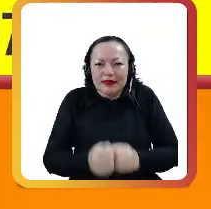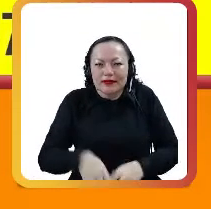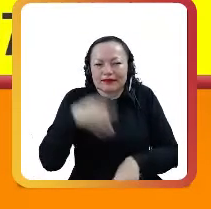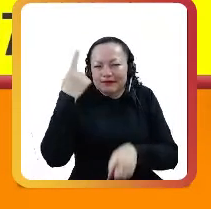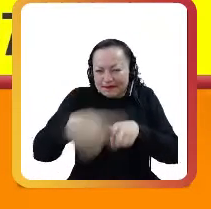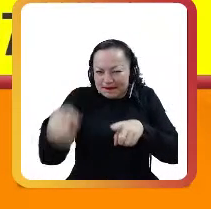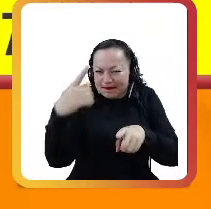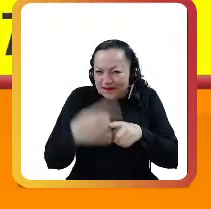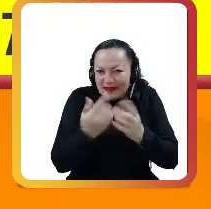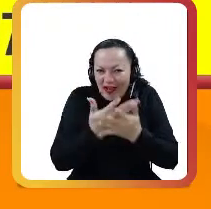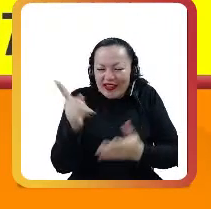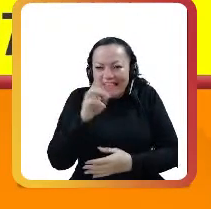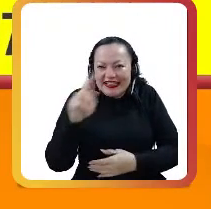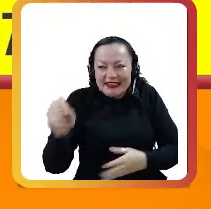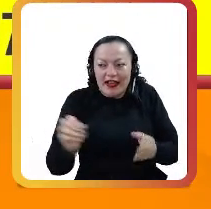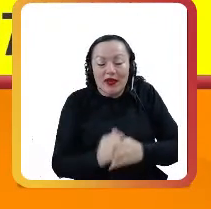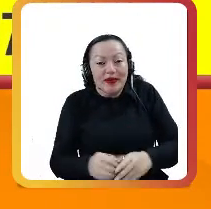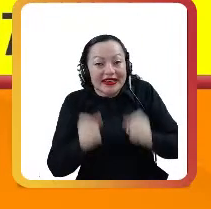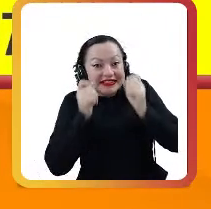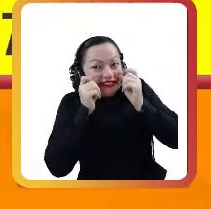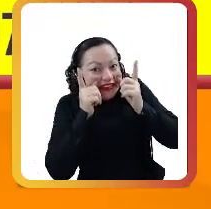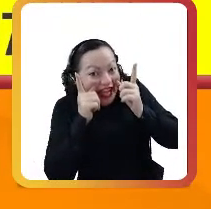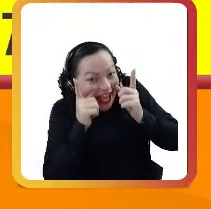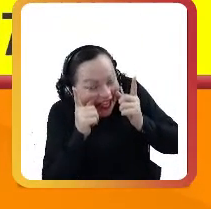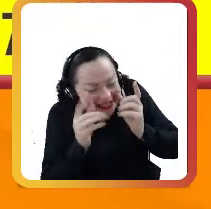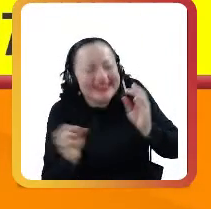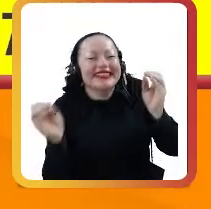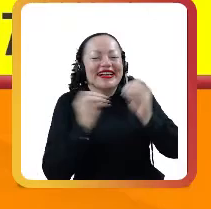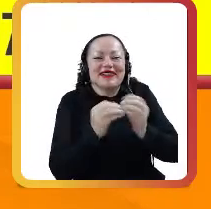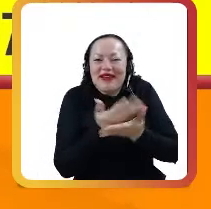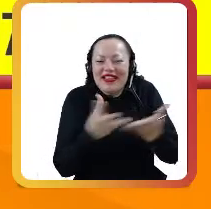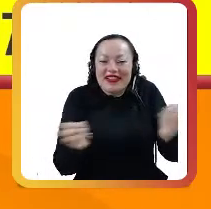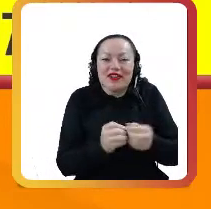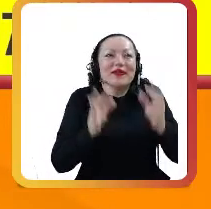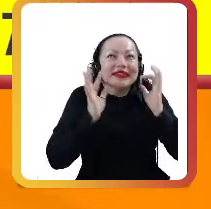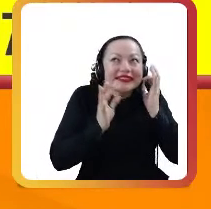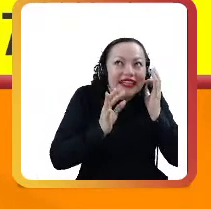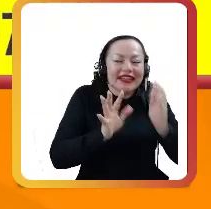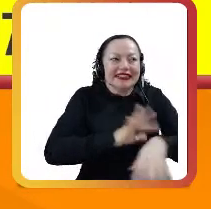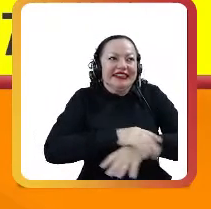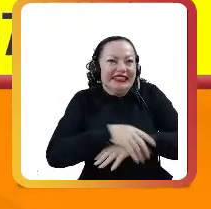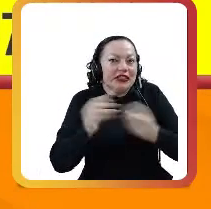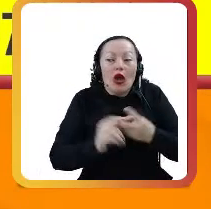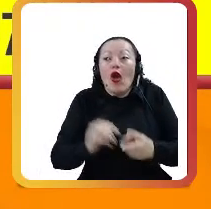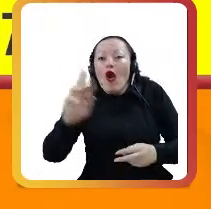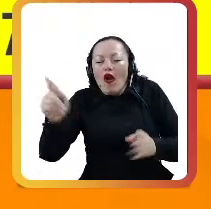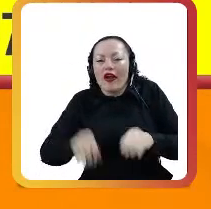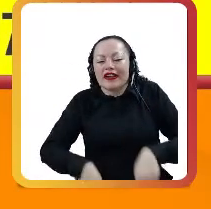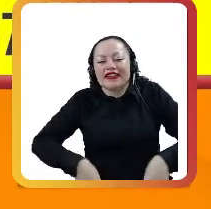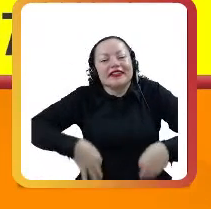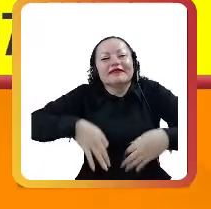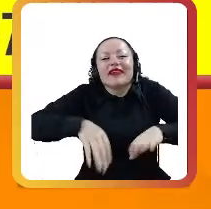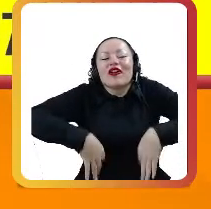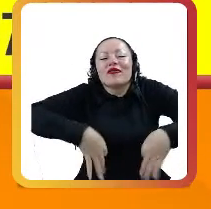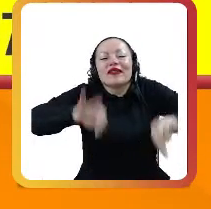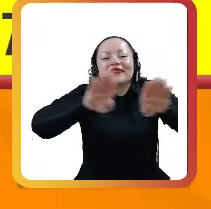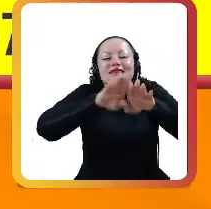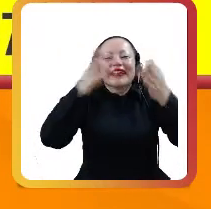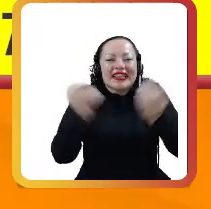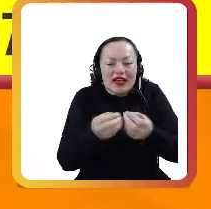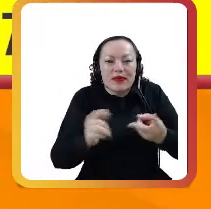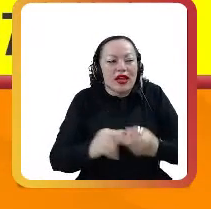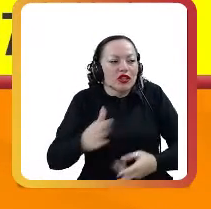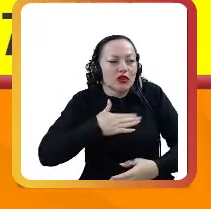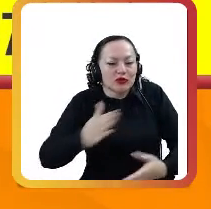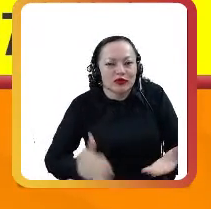Escarcha. Se pueden estar llevando un jueguito de sábanas espectacular de Distri Hogar, y el domicilio se lo lleva Domi Express. Ahí